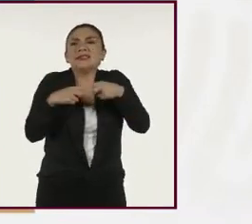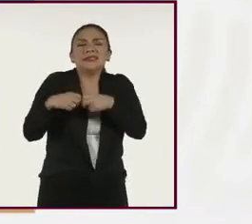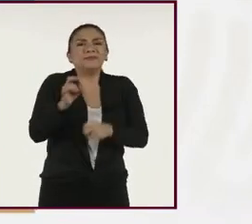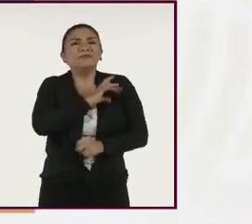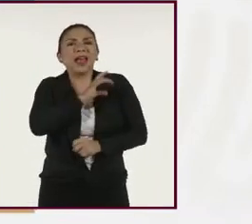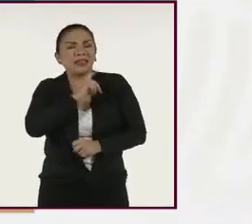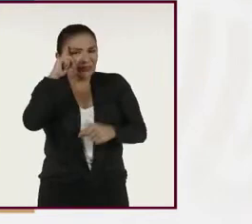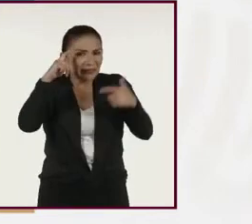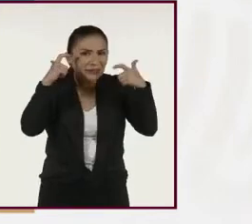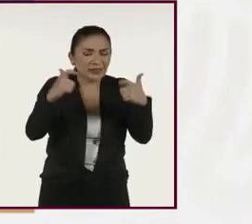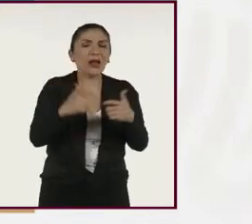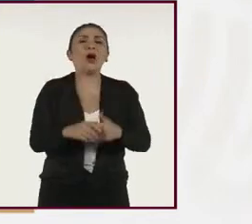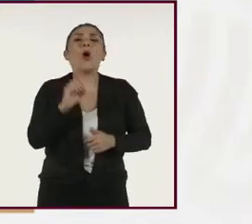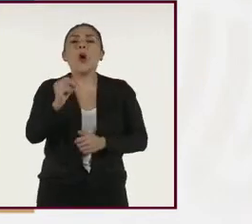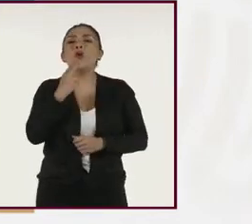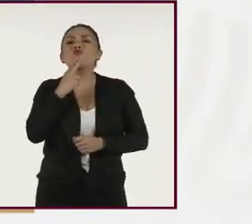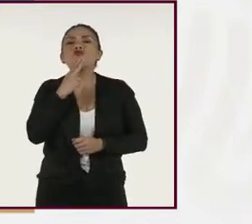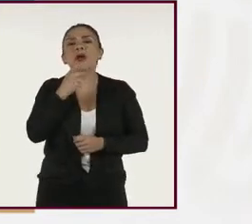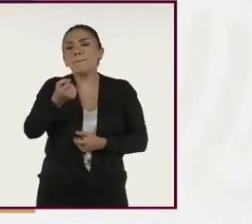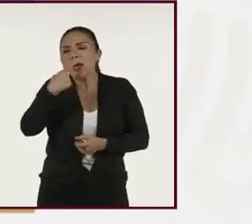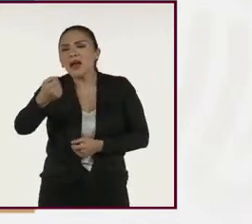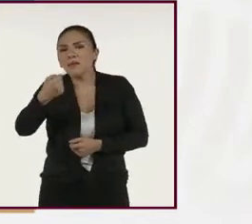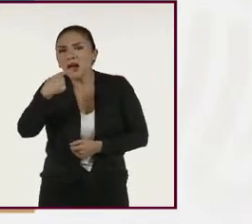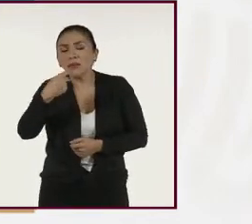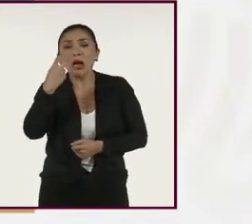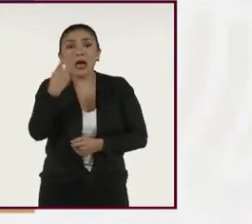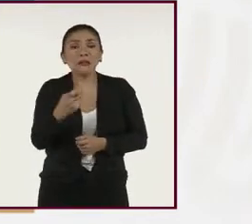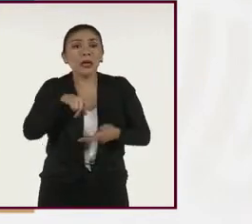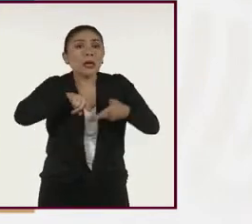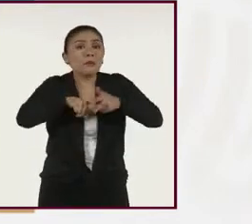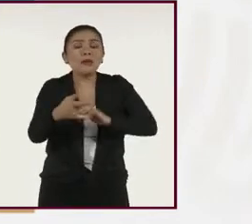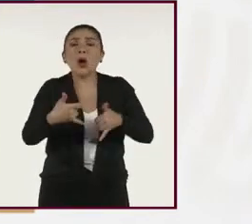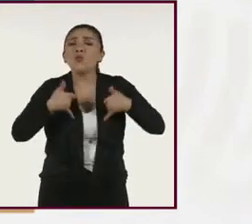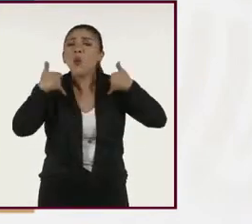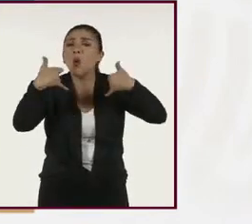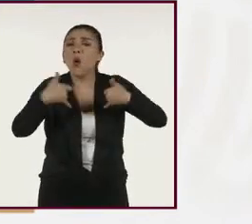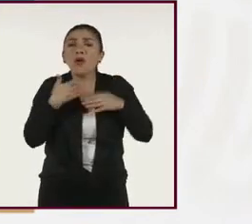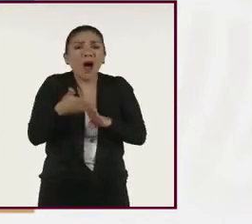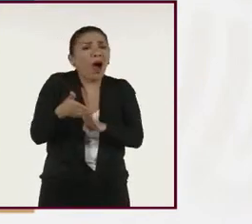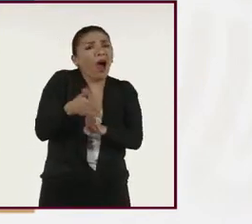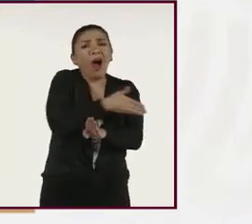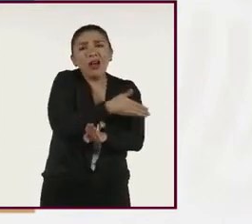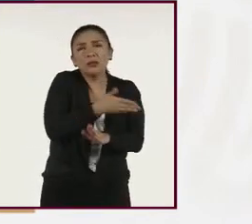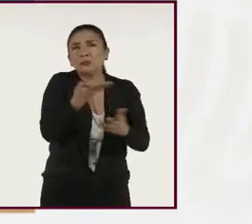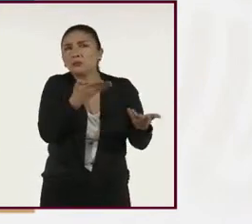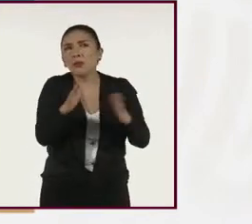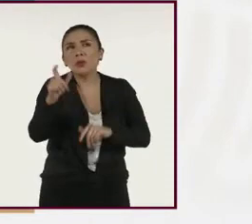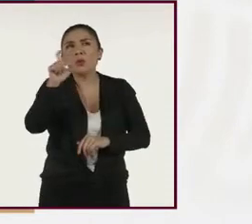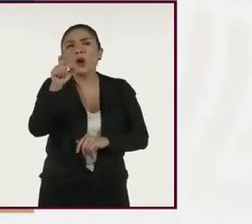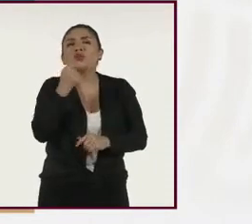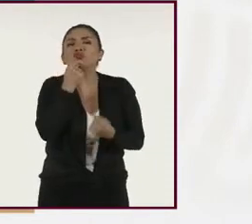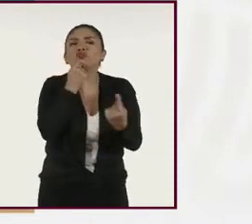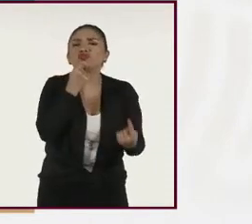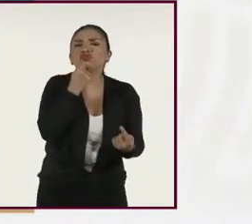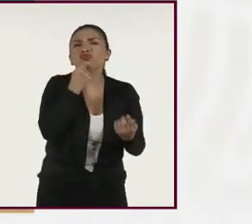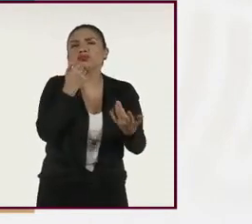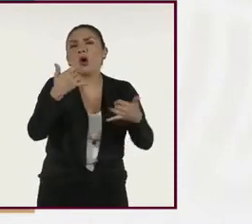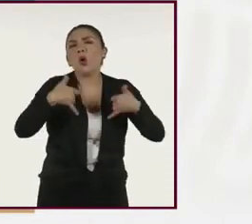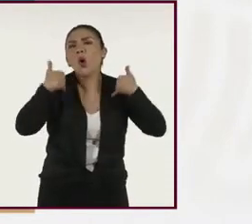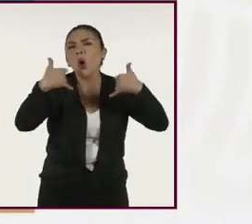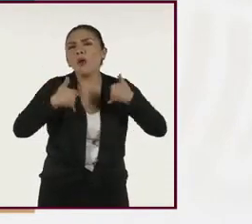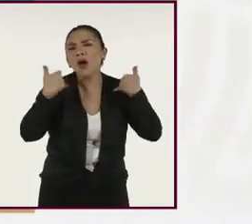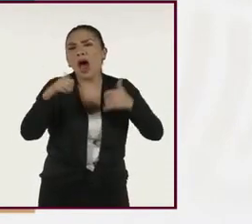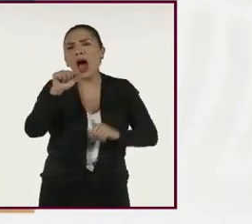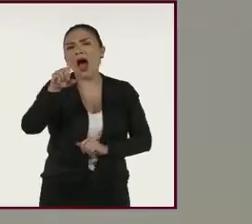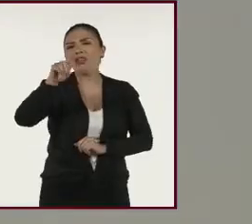sustancias, y una de las grandes complicaciones es que su inicio es muy temprano. Se habla de su inicio durante la infancia tardía o la